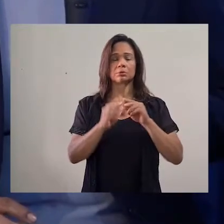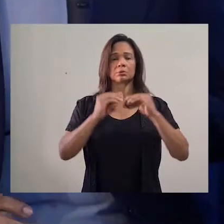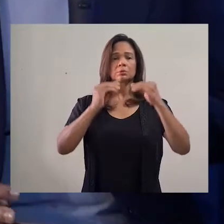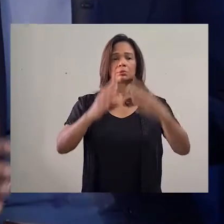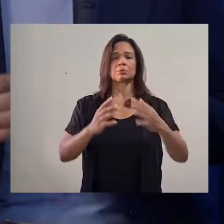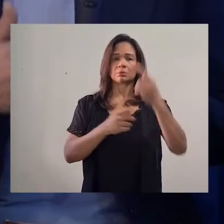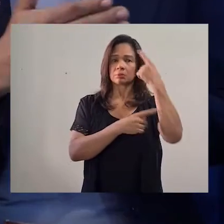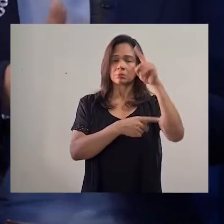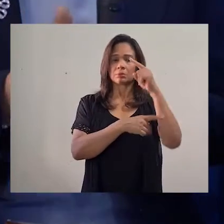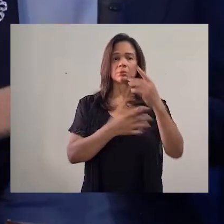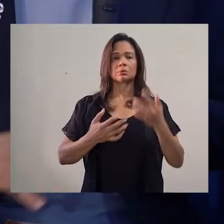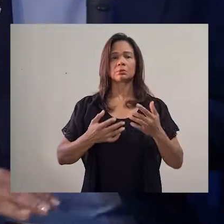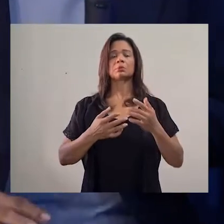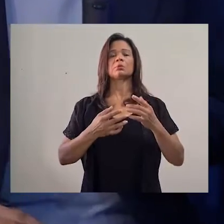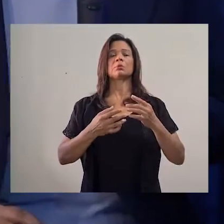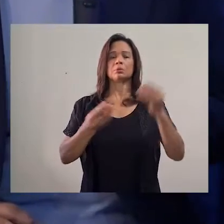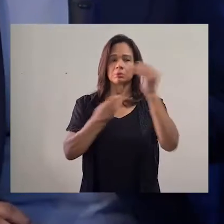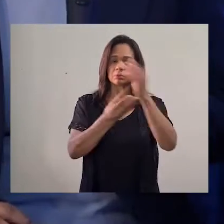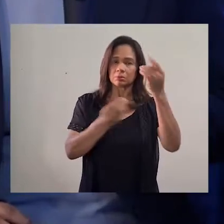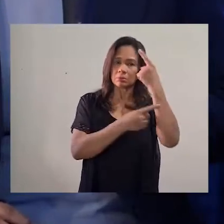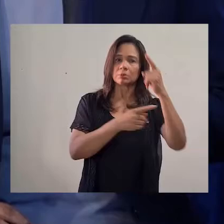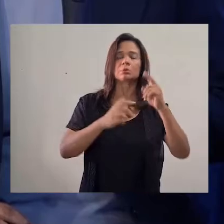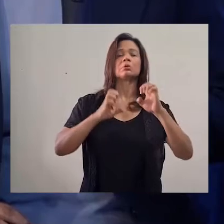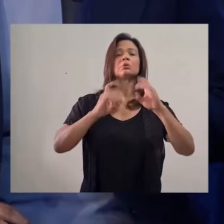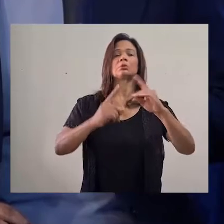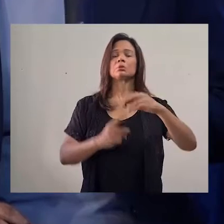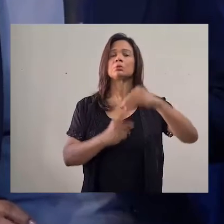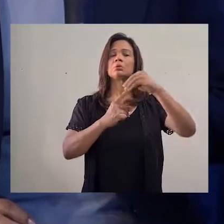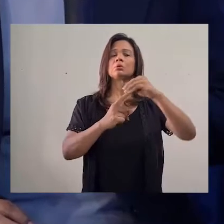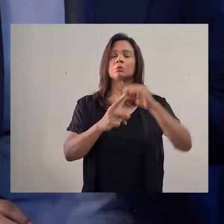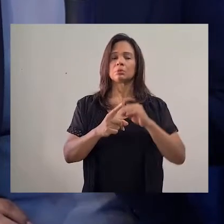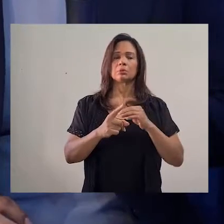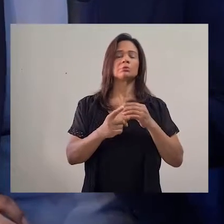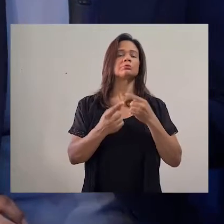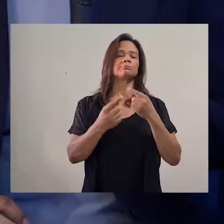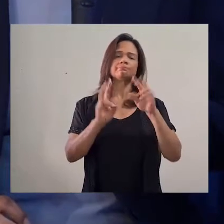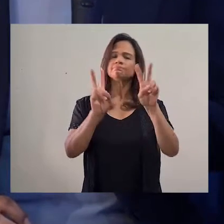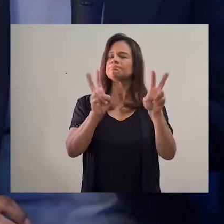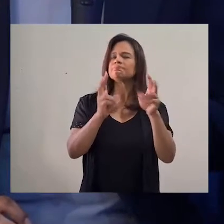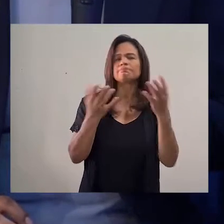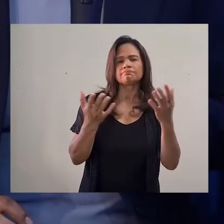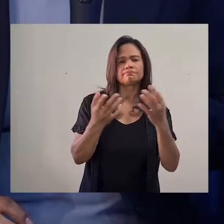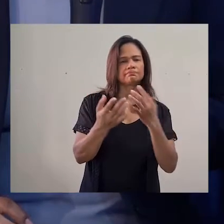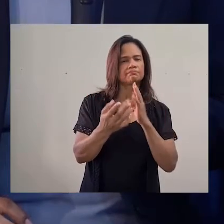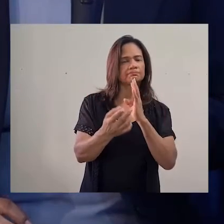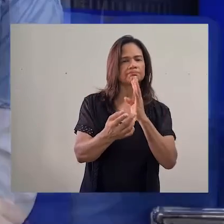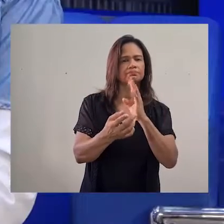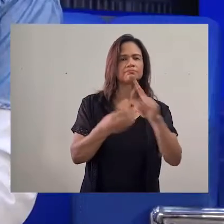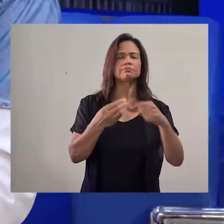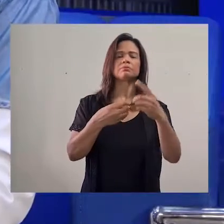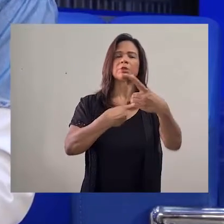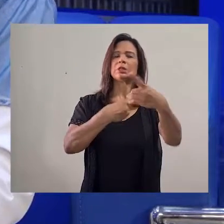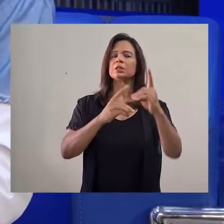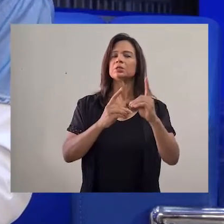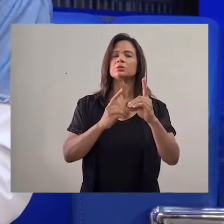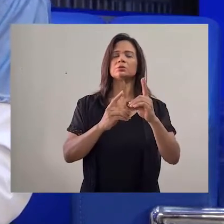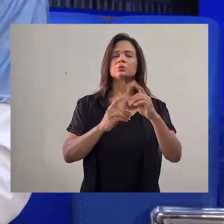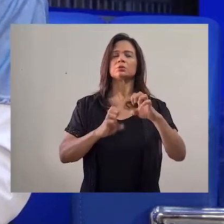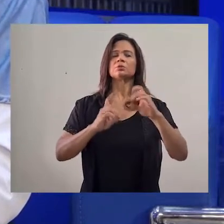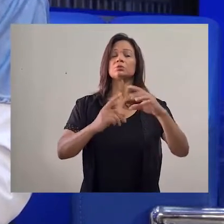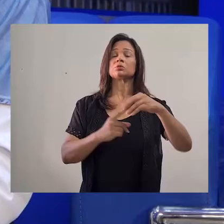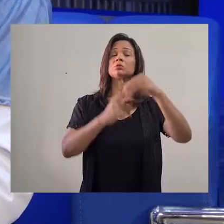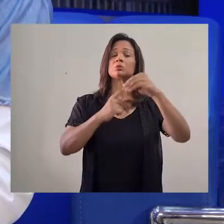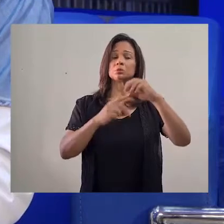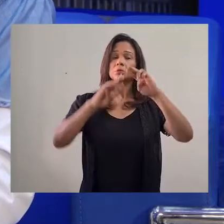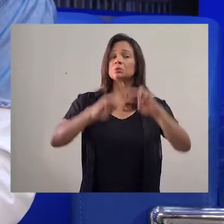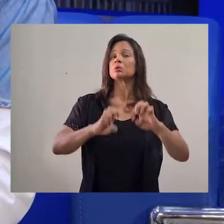pedagógicos. A ella nos reportamos como Dirección General de Educación Especial. Hablemos un poco de lo que es el Departamento de